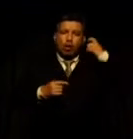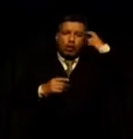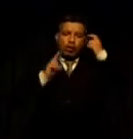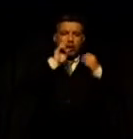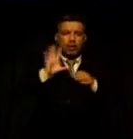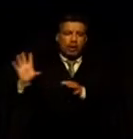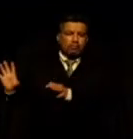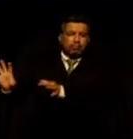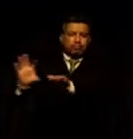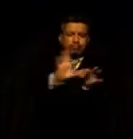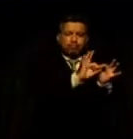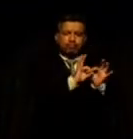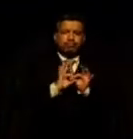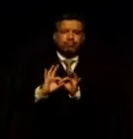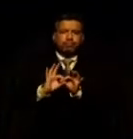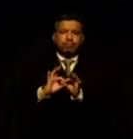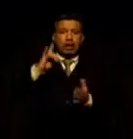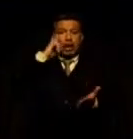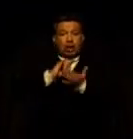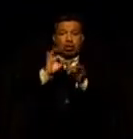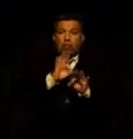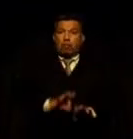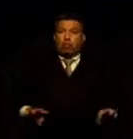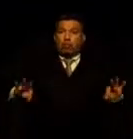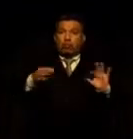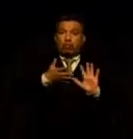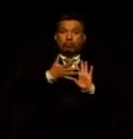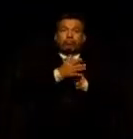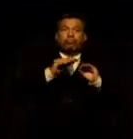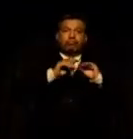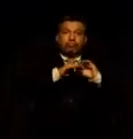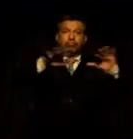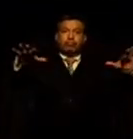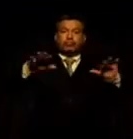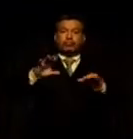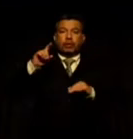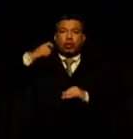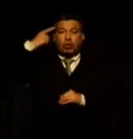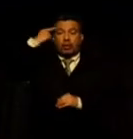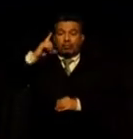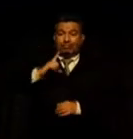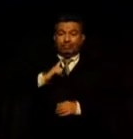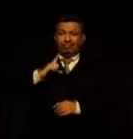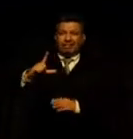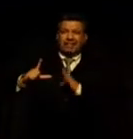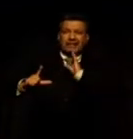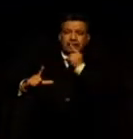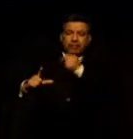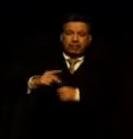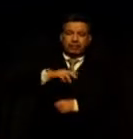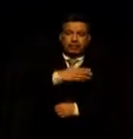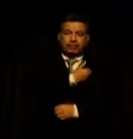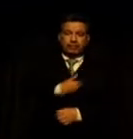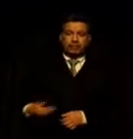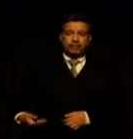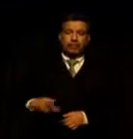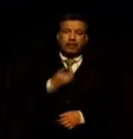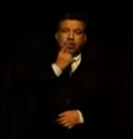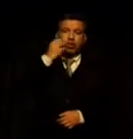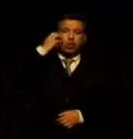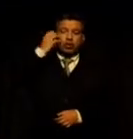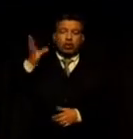yo creo que eso es muy importante resaltar lo este gobierno bajo el liderazgo del presidente eduque nos tiene a todos